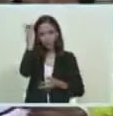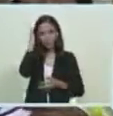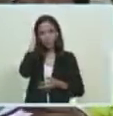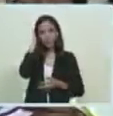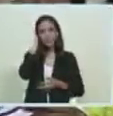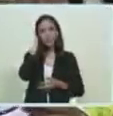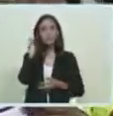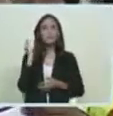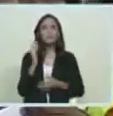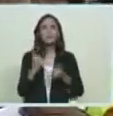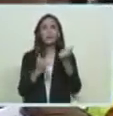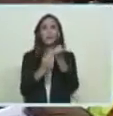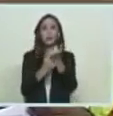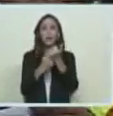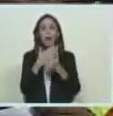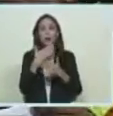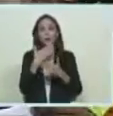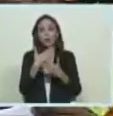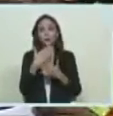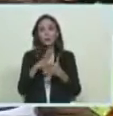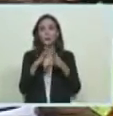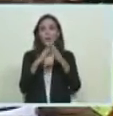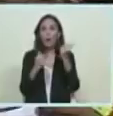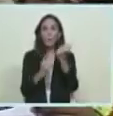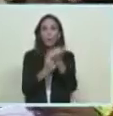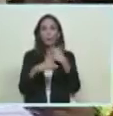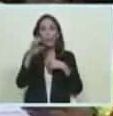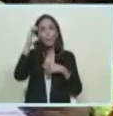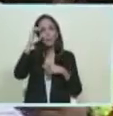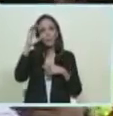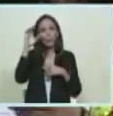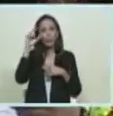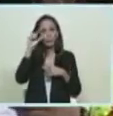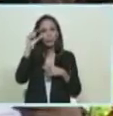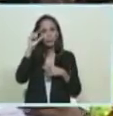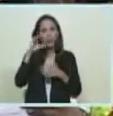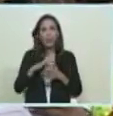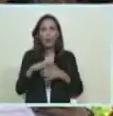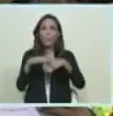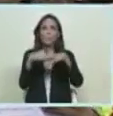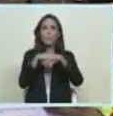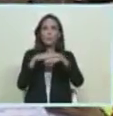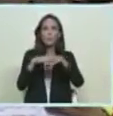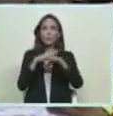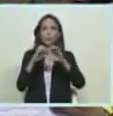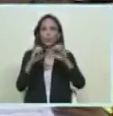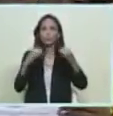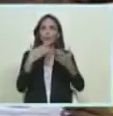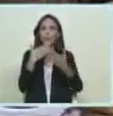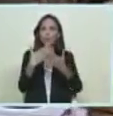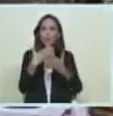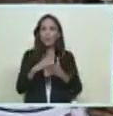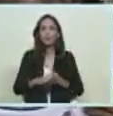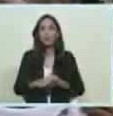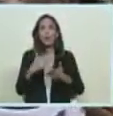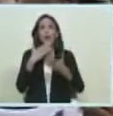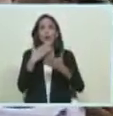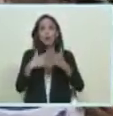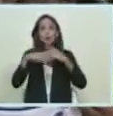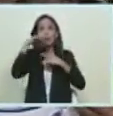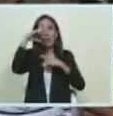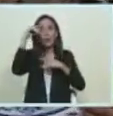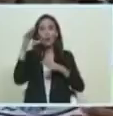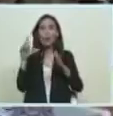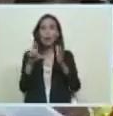También agradecemos por la gestión del ministro de Educación, Merías Jagua, y verdaderamente le decimos que gracias a Dios hemos pasado de ese